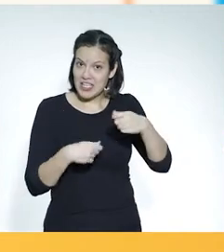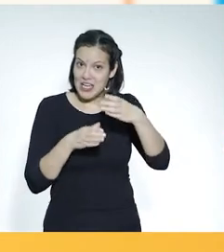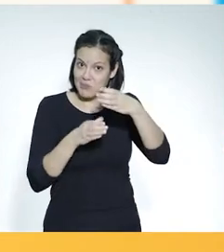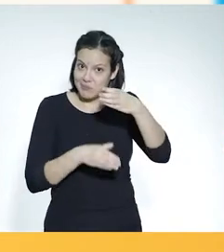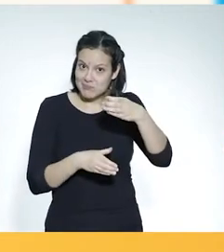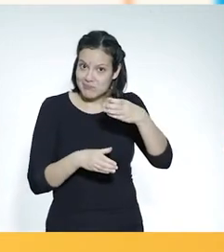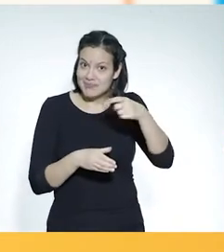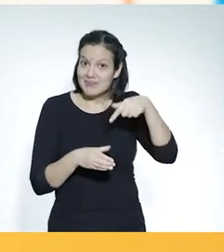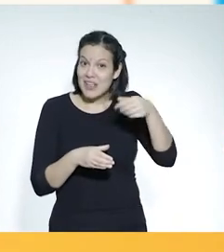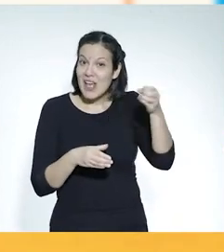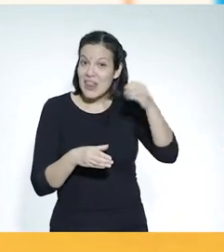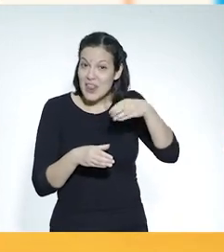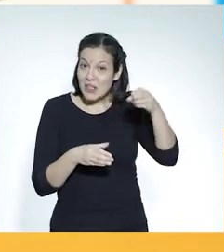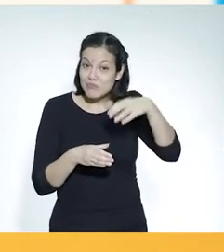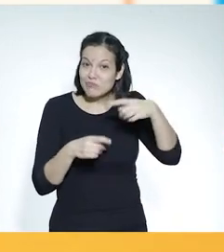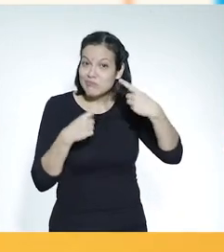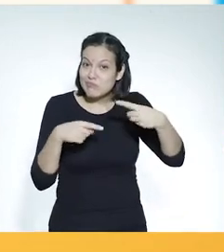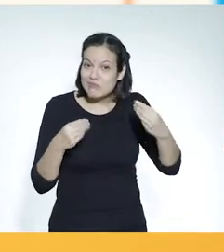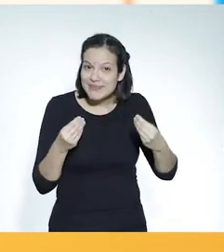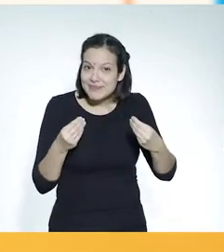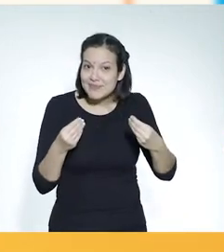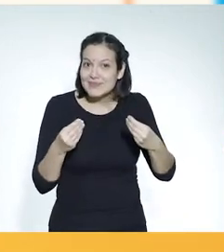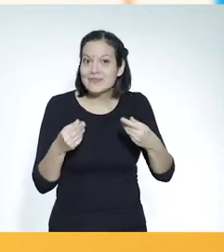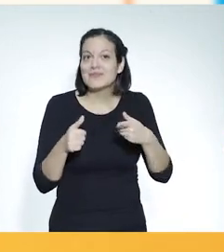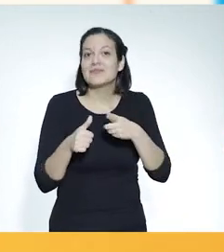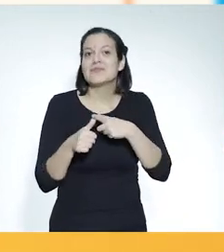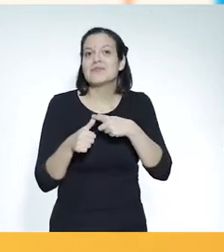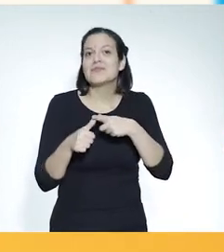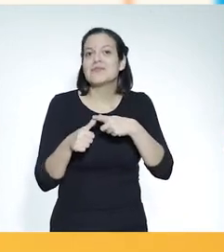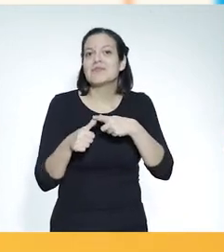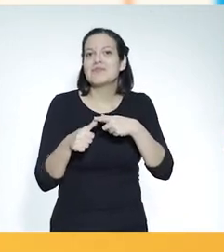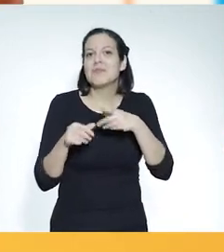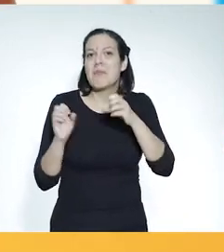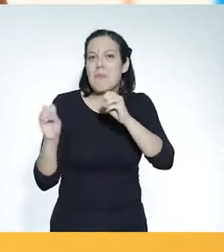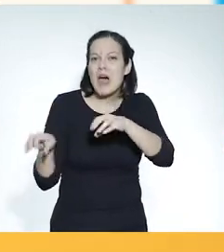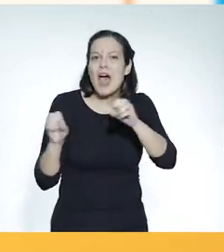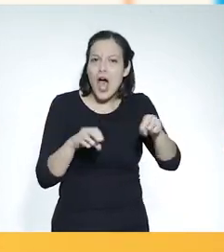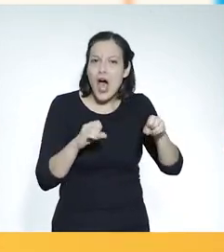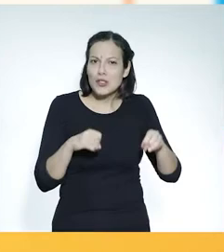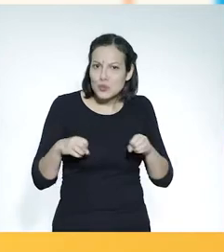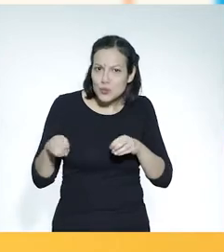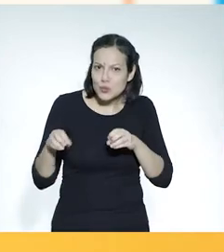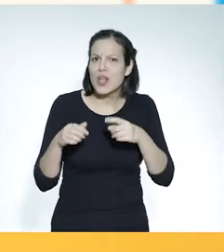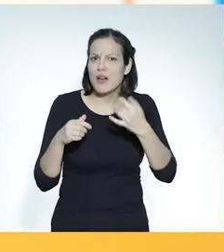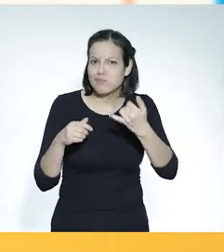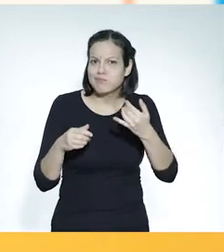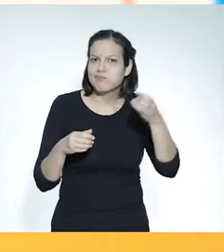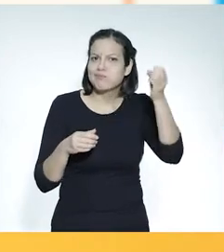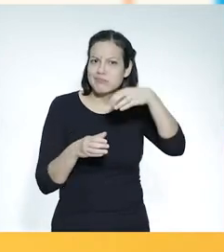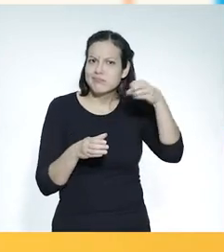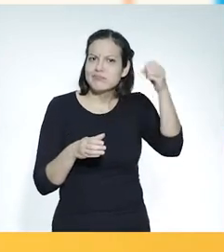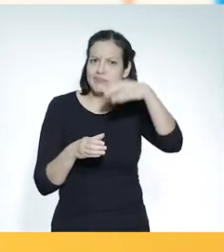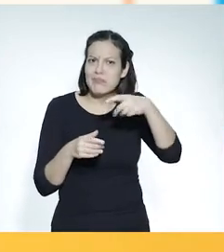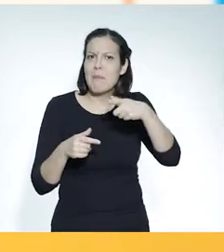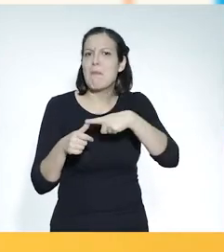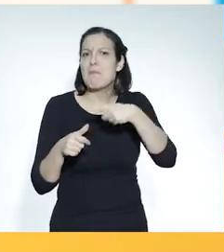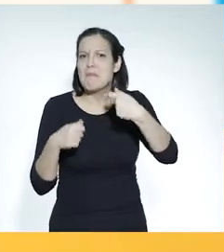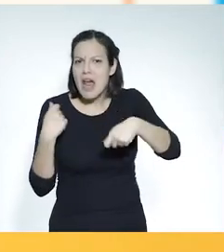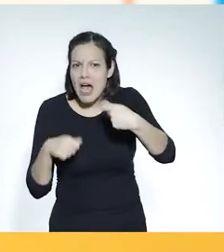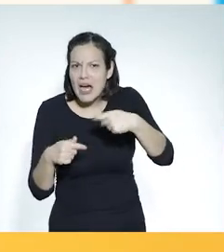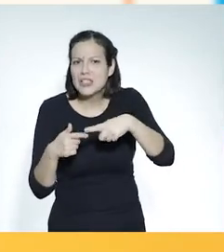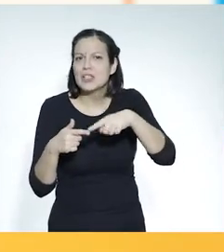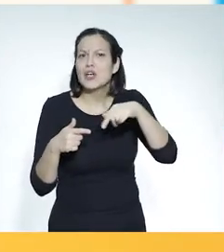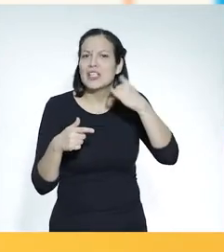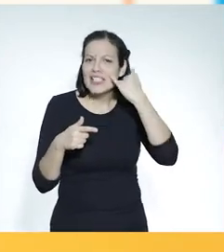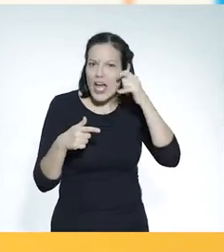plástica y dentro de ella vamos a ir colocando los desperdicios de plástico,